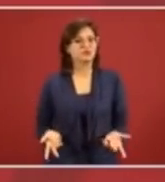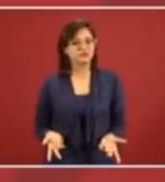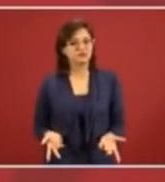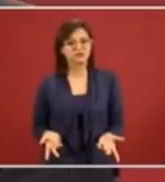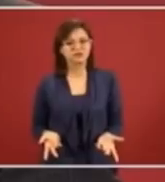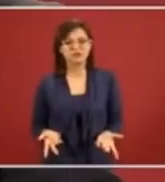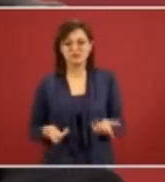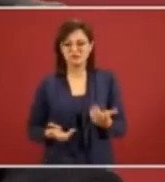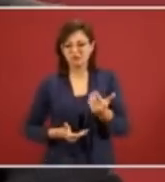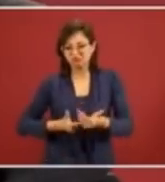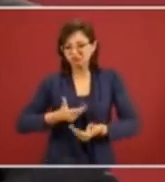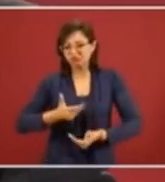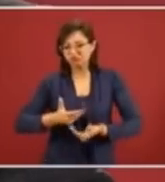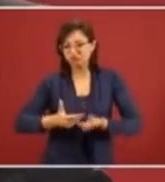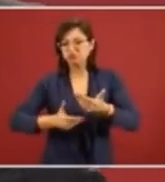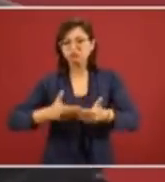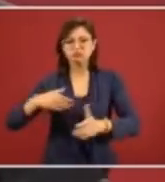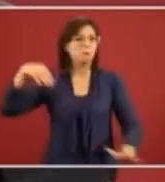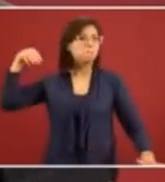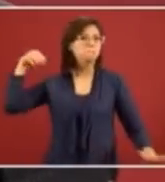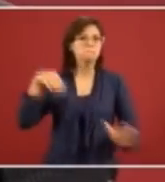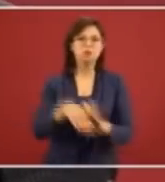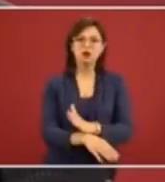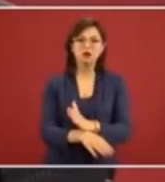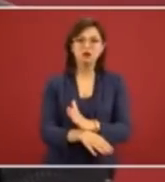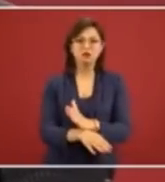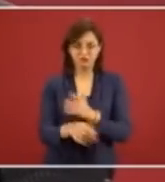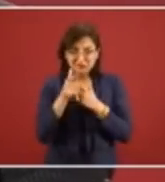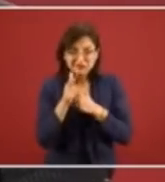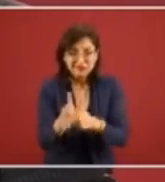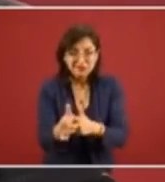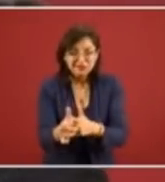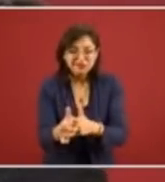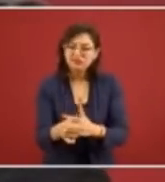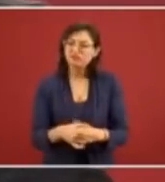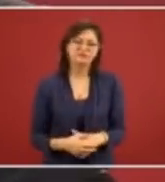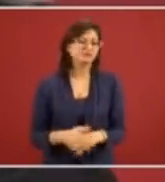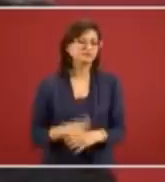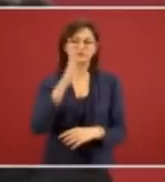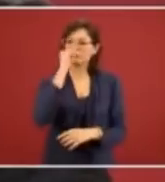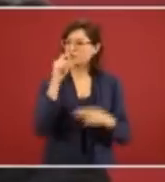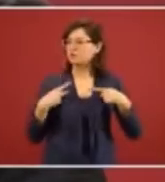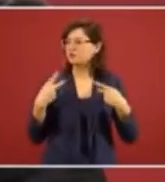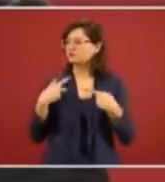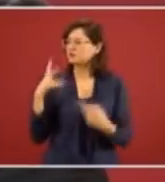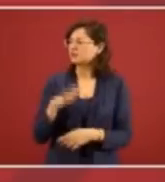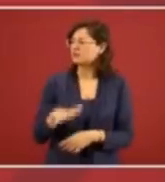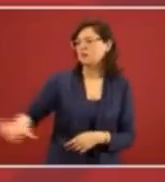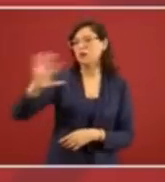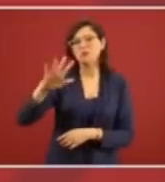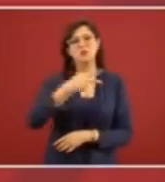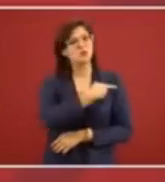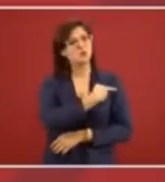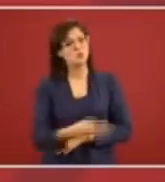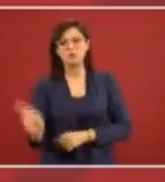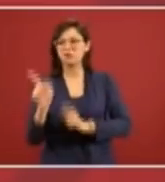que nos ha llevado a la ruina, al empobrecimiento del pueblo. Ayer